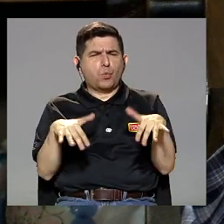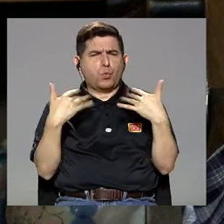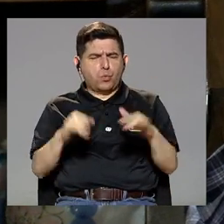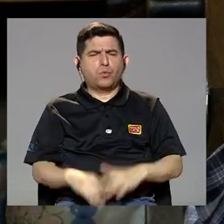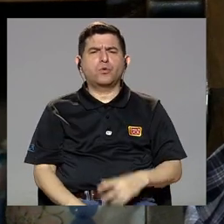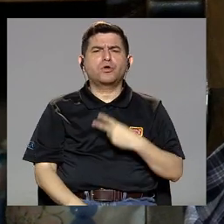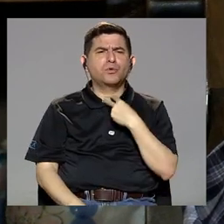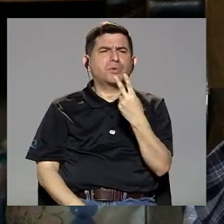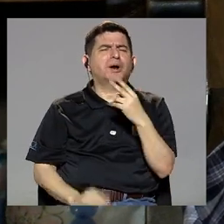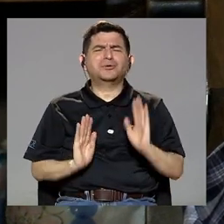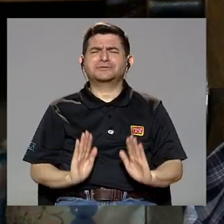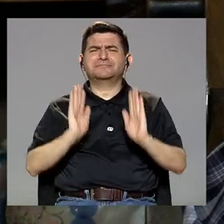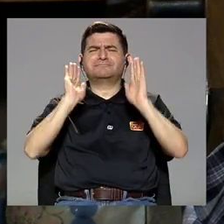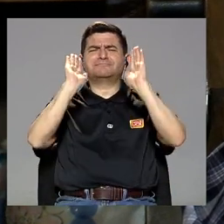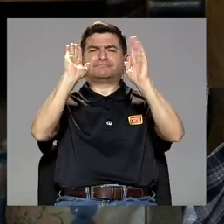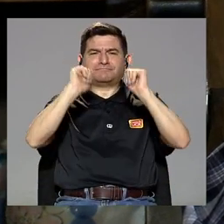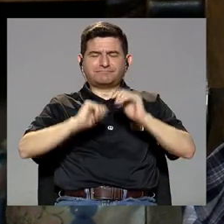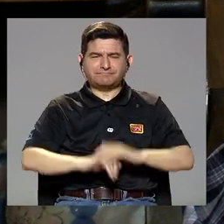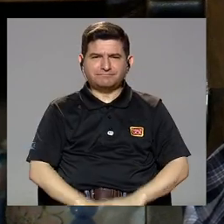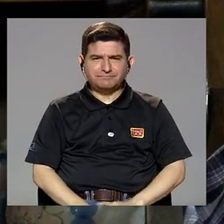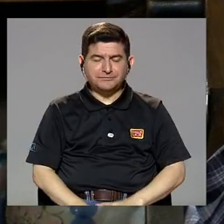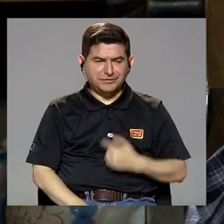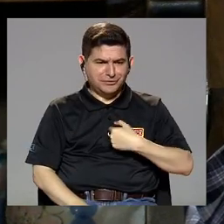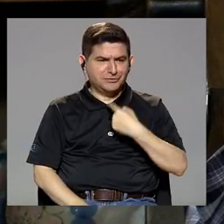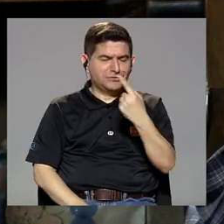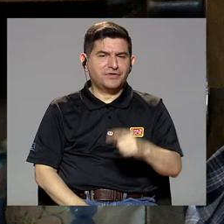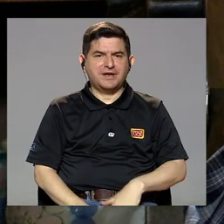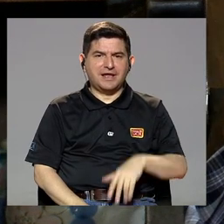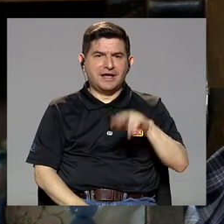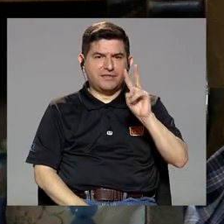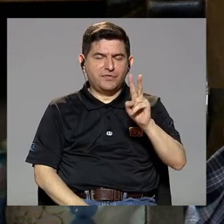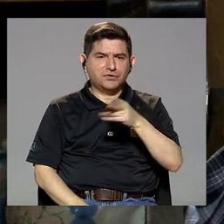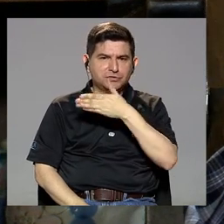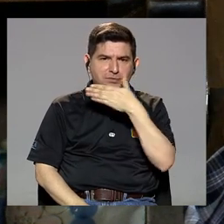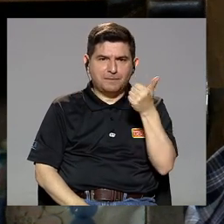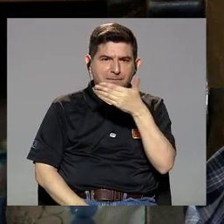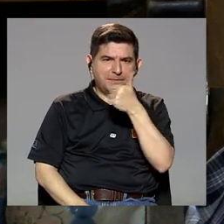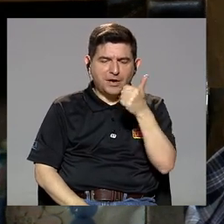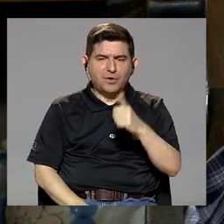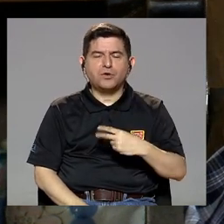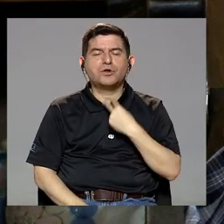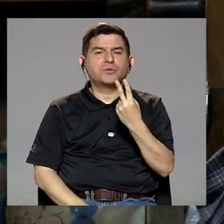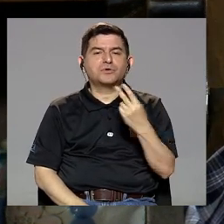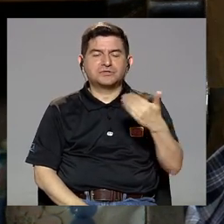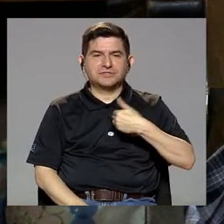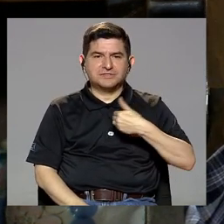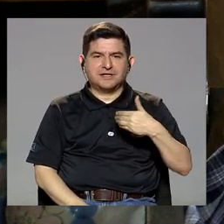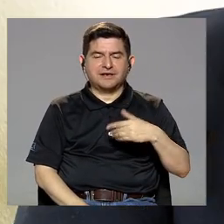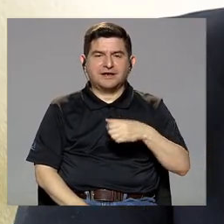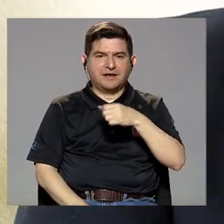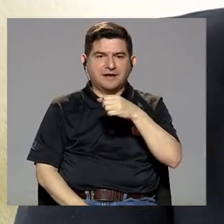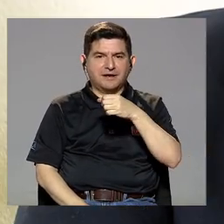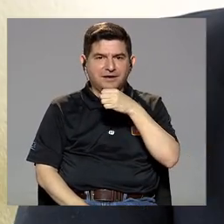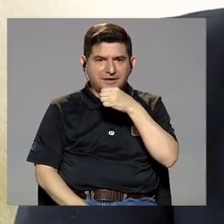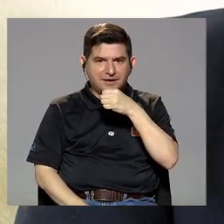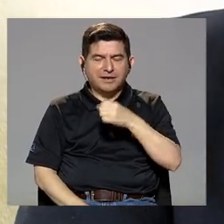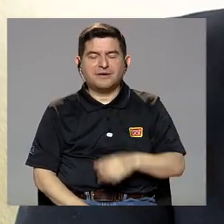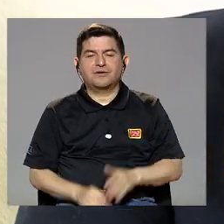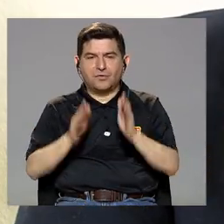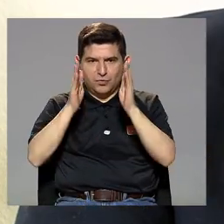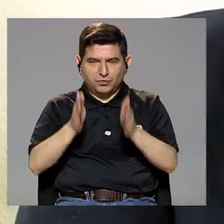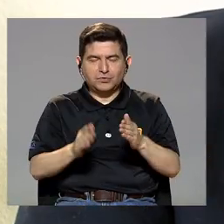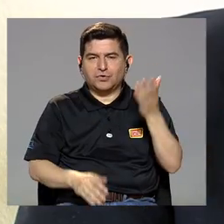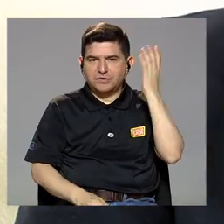voz yo diría que una de las dos mejores voces que ha tenido la radio costarricense para poder